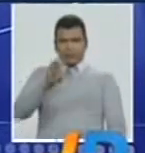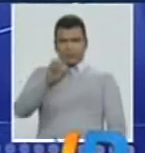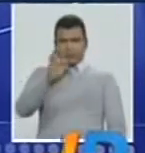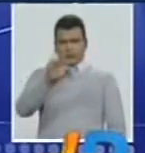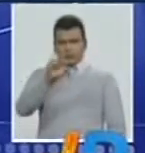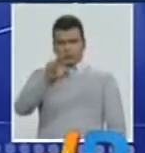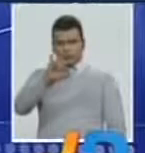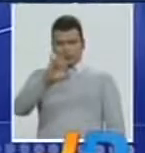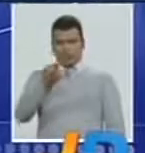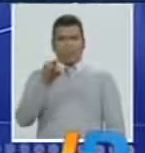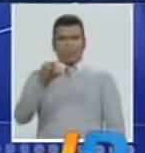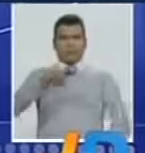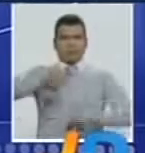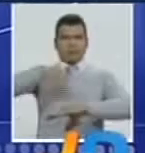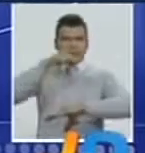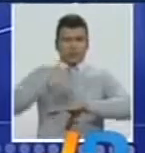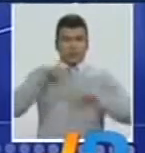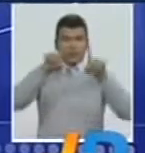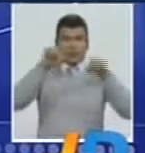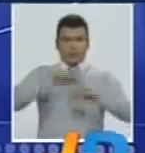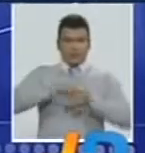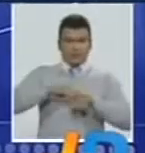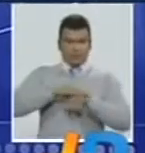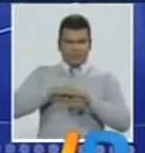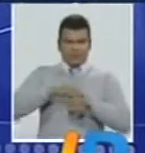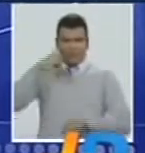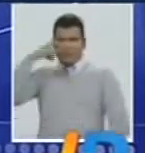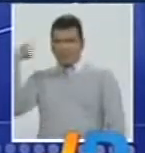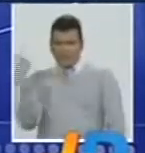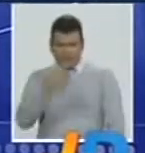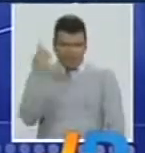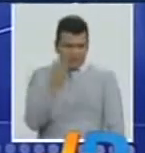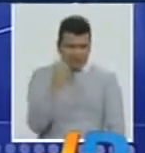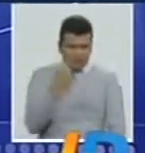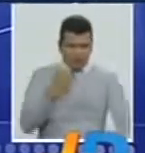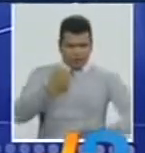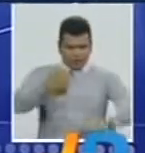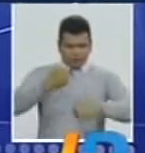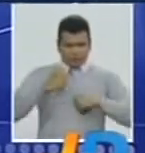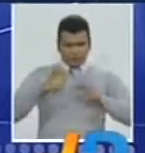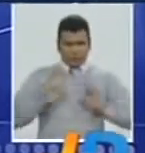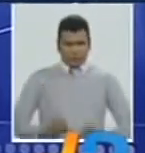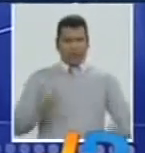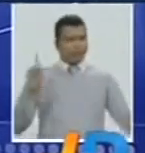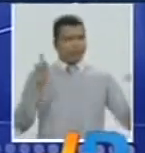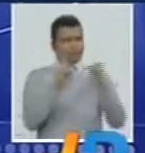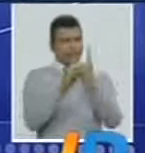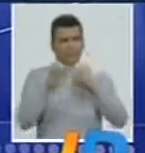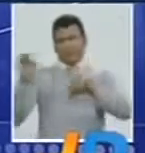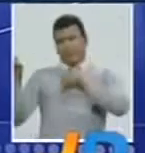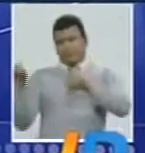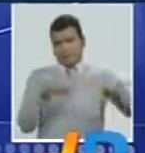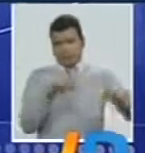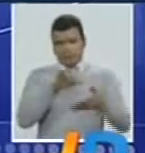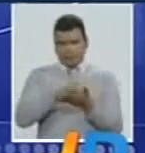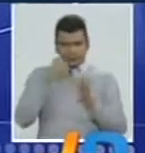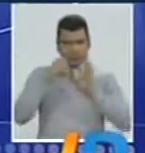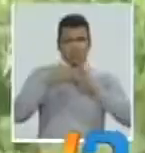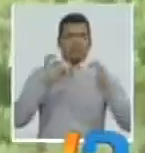departamento de Nariño. Alias El Calvo, quien estaba siendo buscado por las autoridades, se desmovilizó al término de un operativo